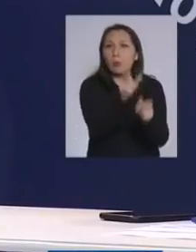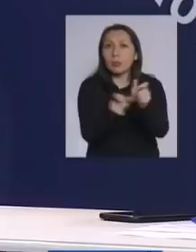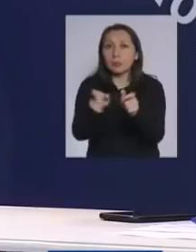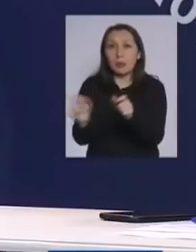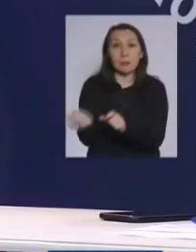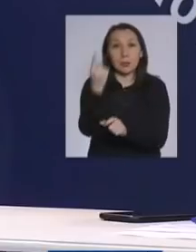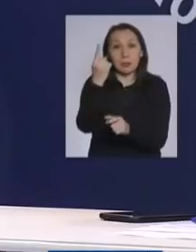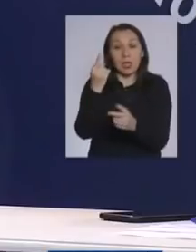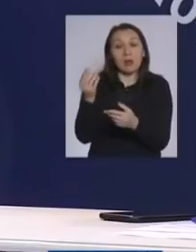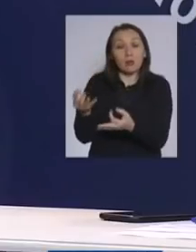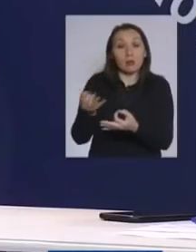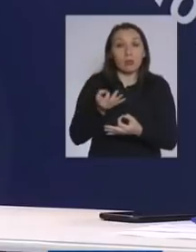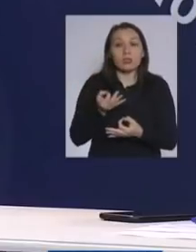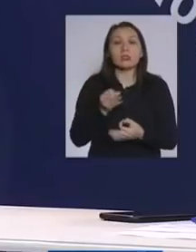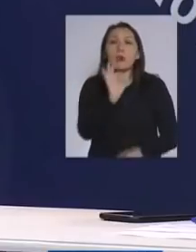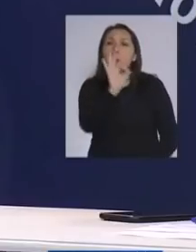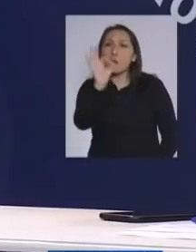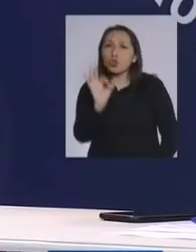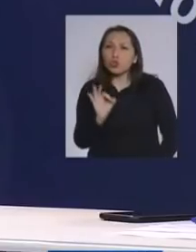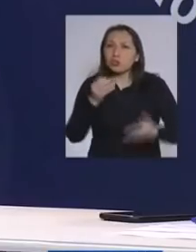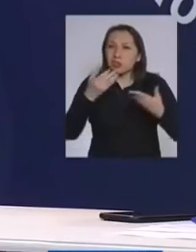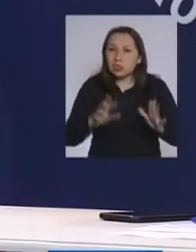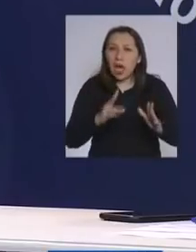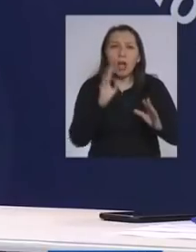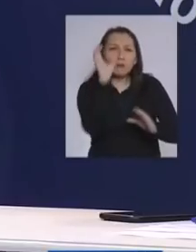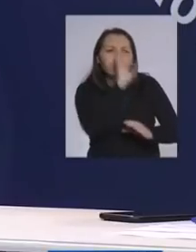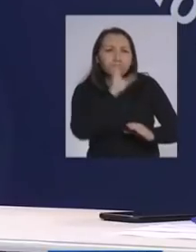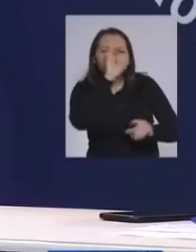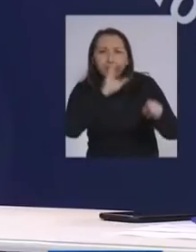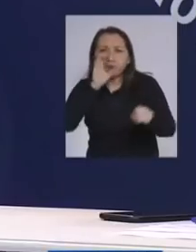la trazabilidad, que es el porcentaje de casos investigados